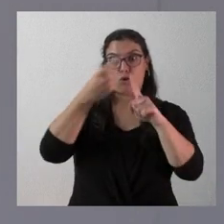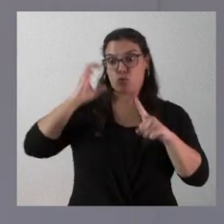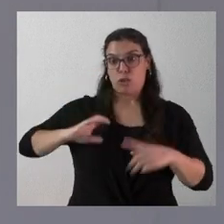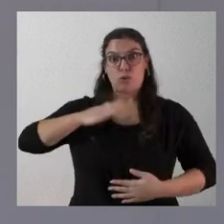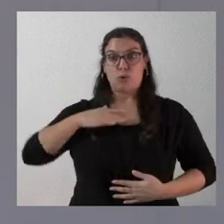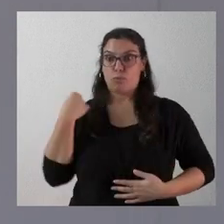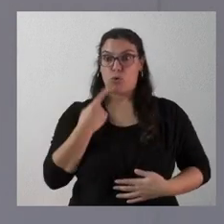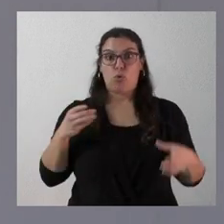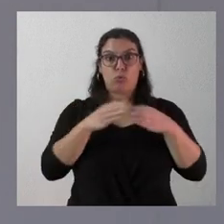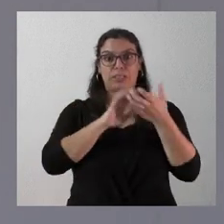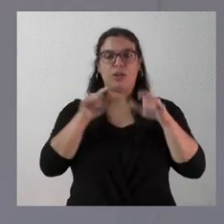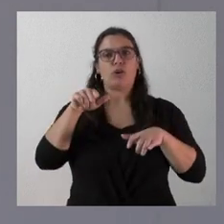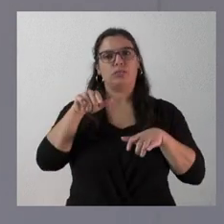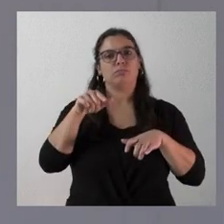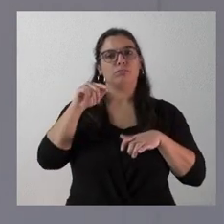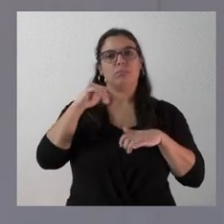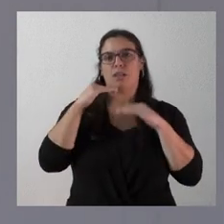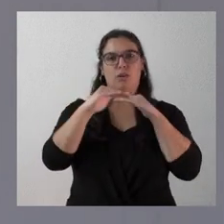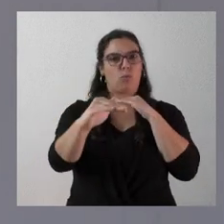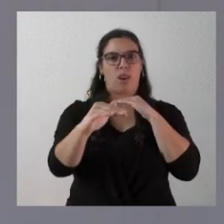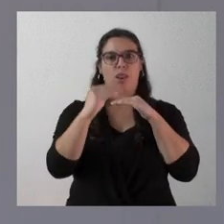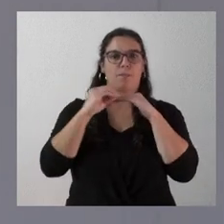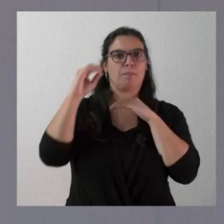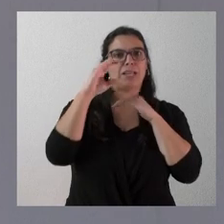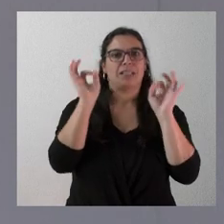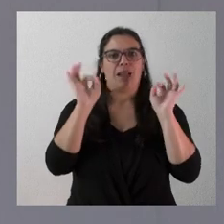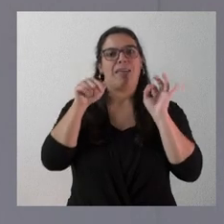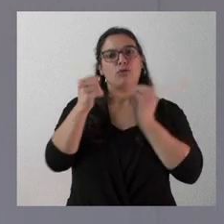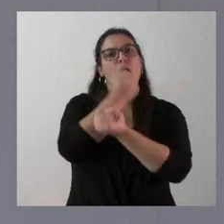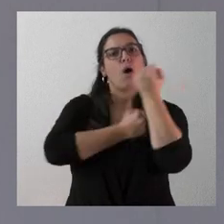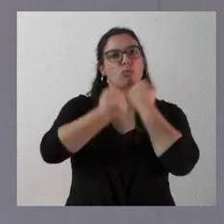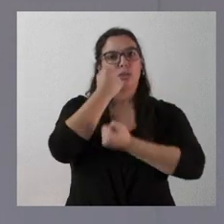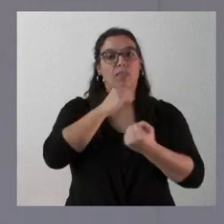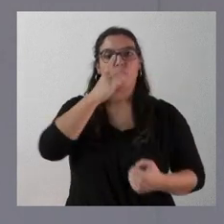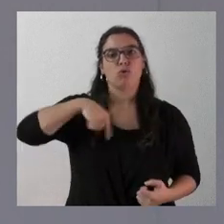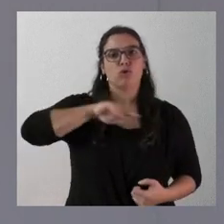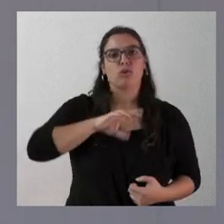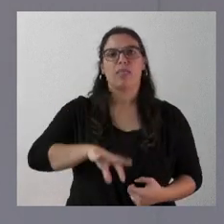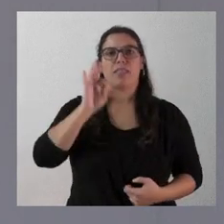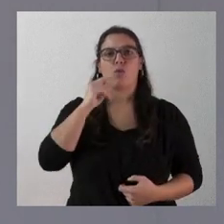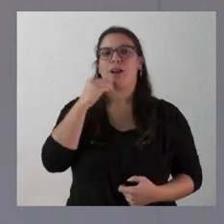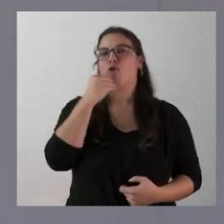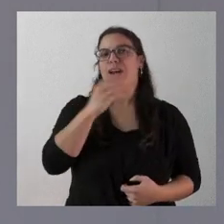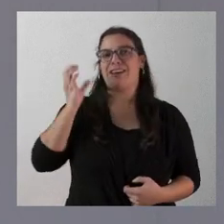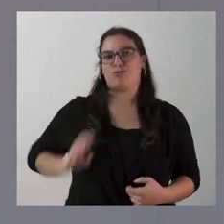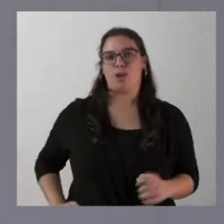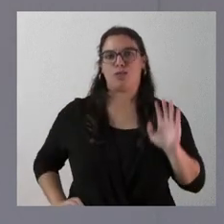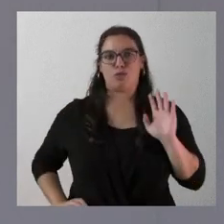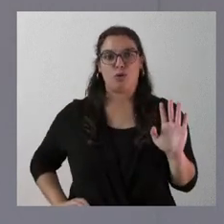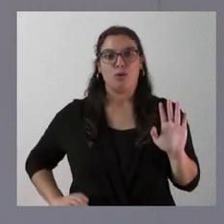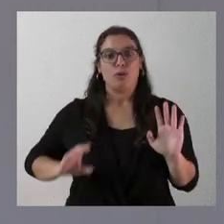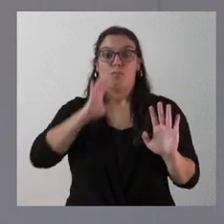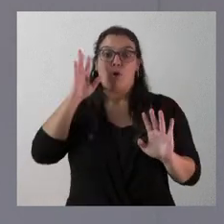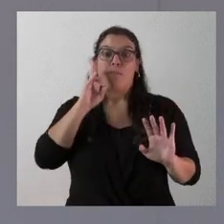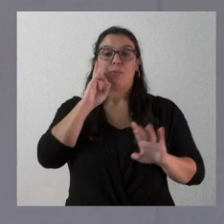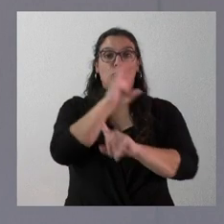es austeridad y aquí reflejamos la austeridad porque nosotros hemos decidido congelarnos la retribuciones en un contexto